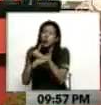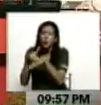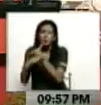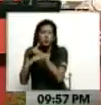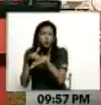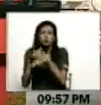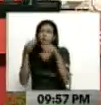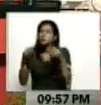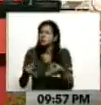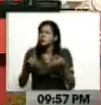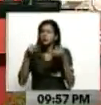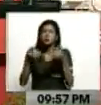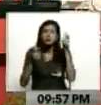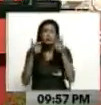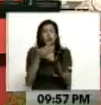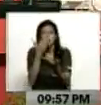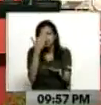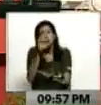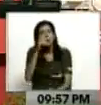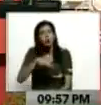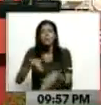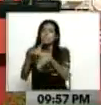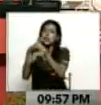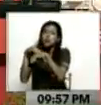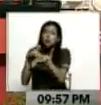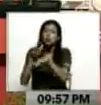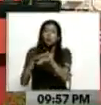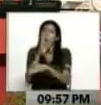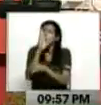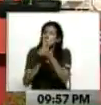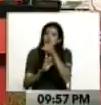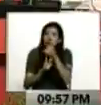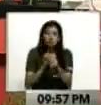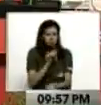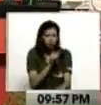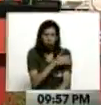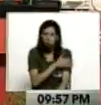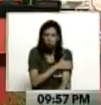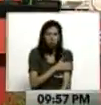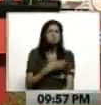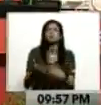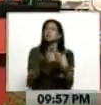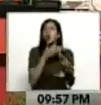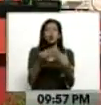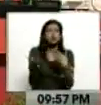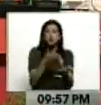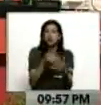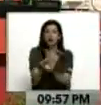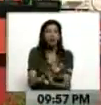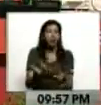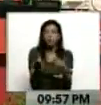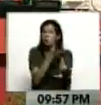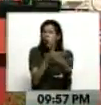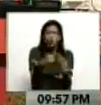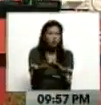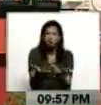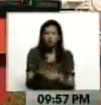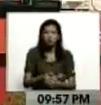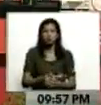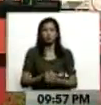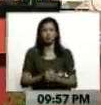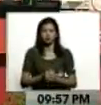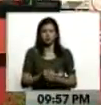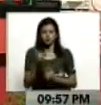todas las cosas malas con humildad lo dizo el comandante Ho Chávez ellos no no les importa para nada